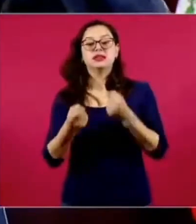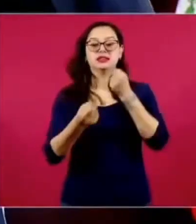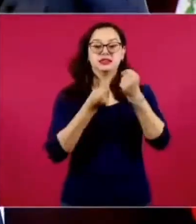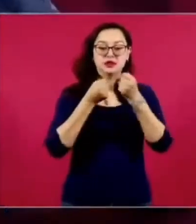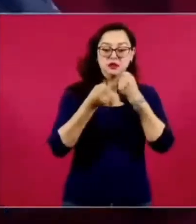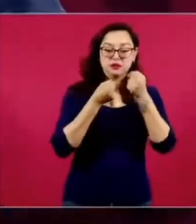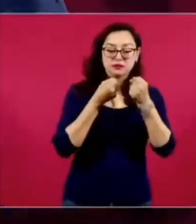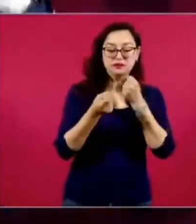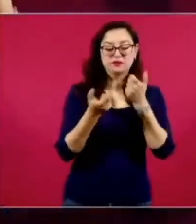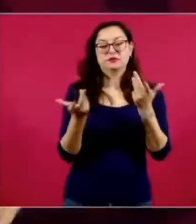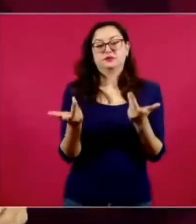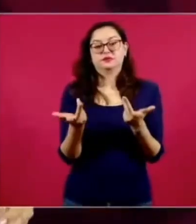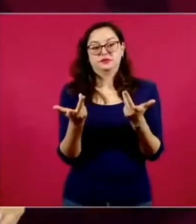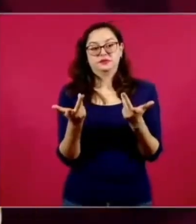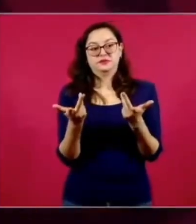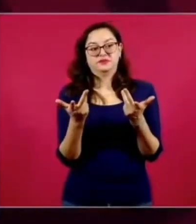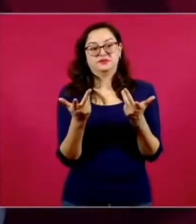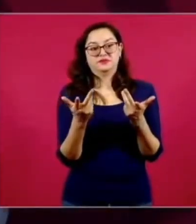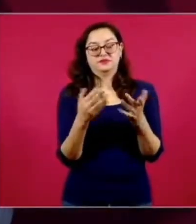que